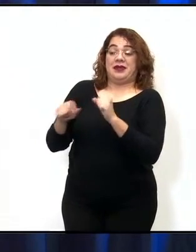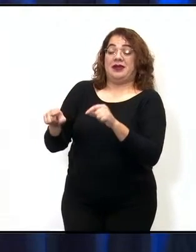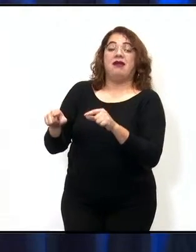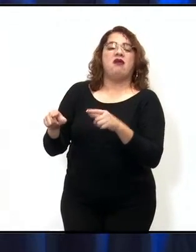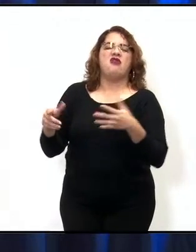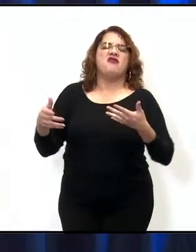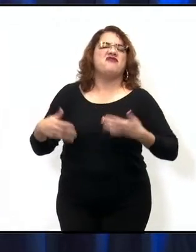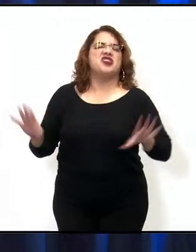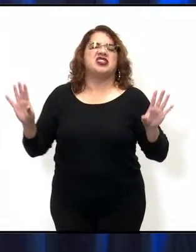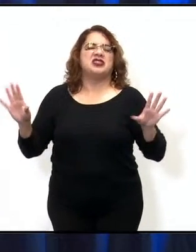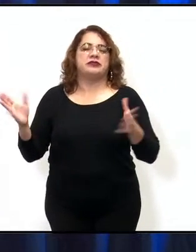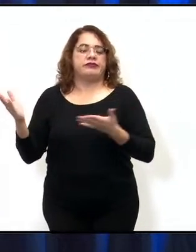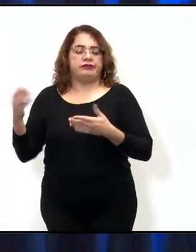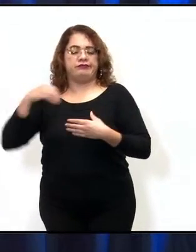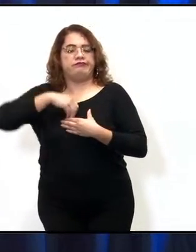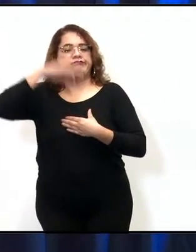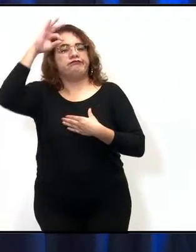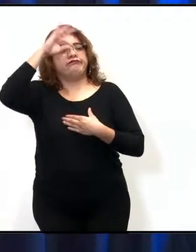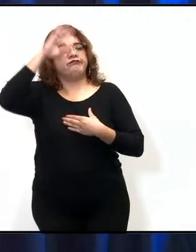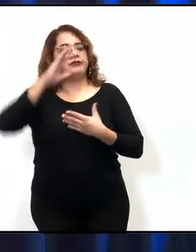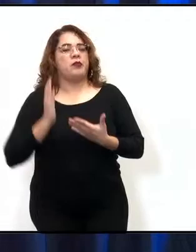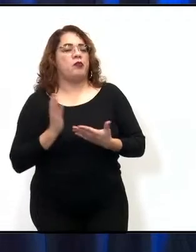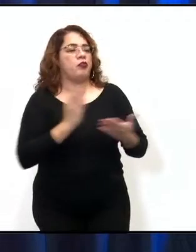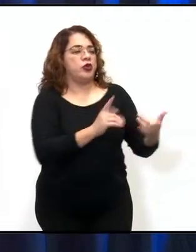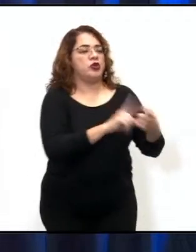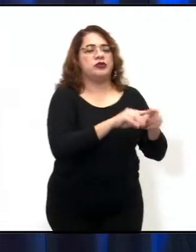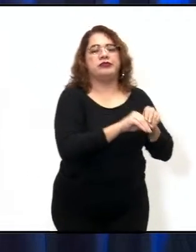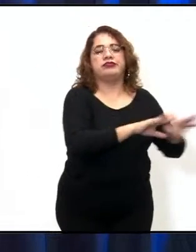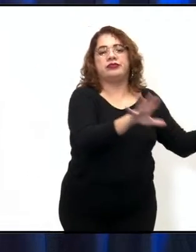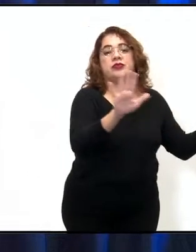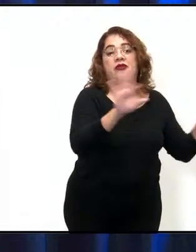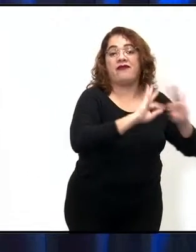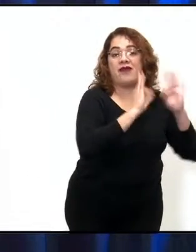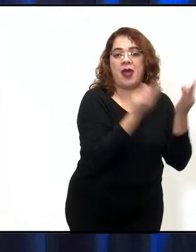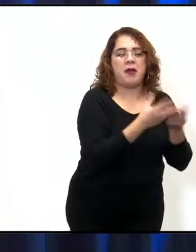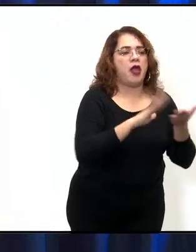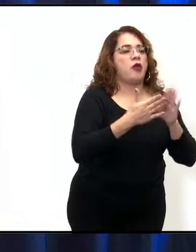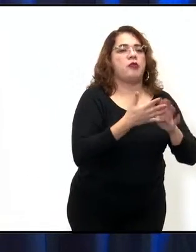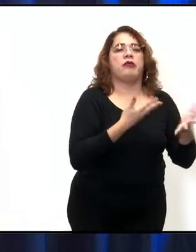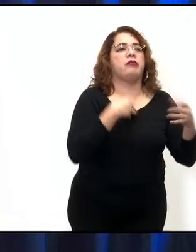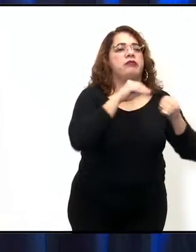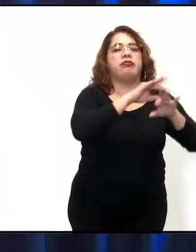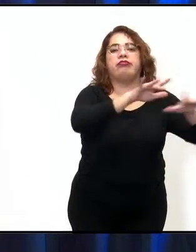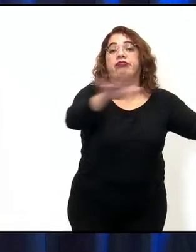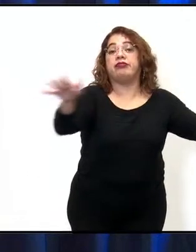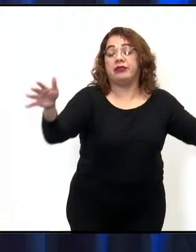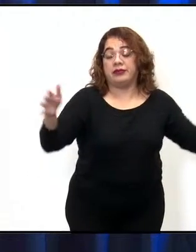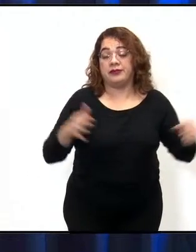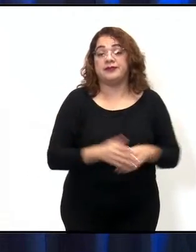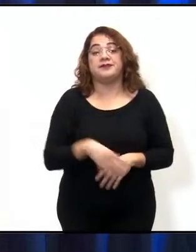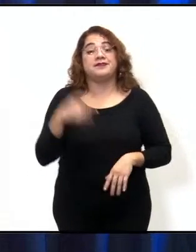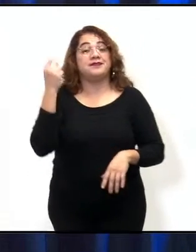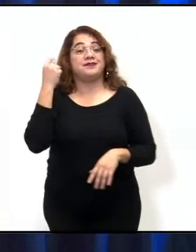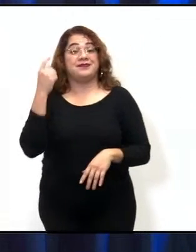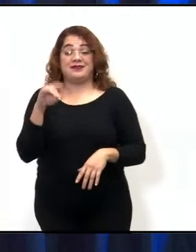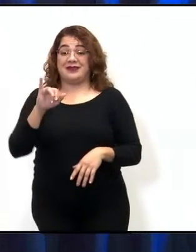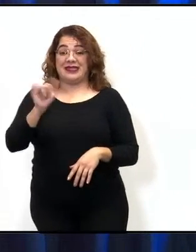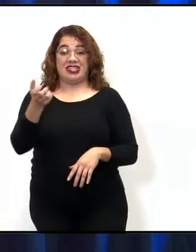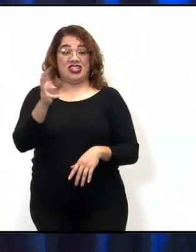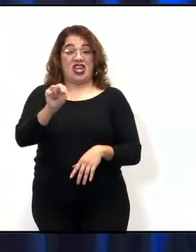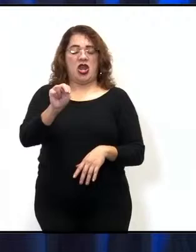sigue las reuniones como van, se van a ver esos problemas en enero, ya que las camillas disponibles en